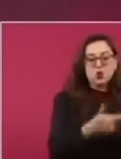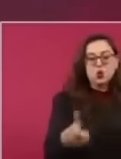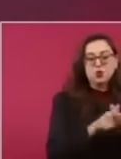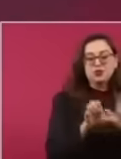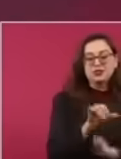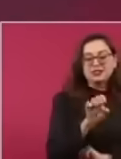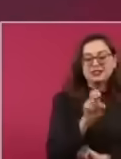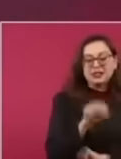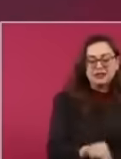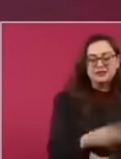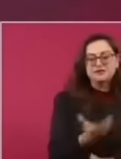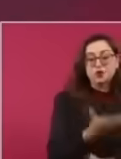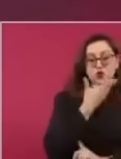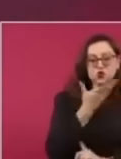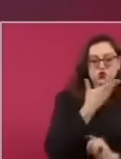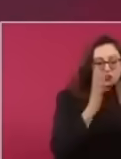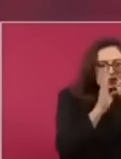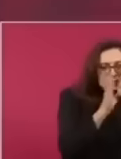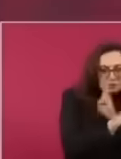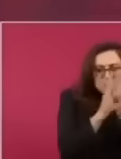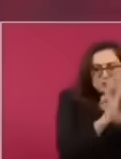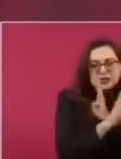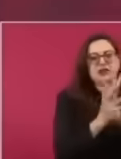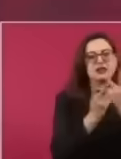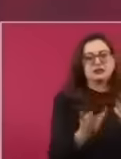Es una época de formación de gente.